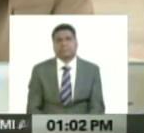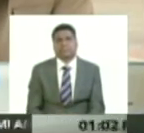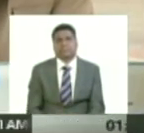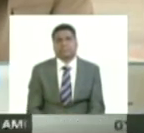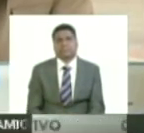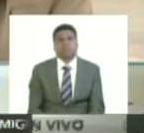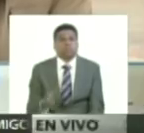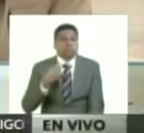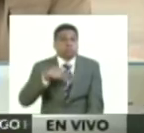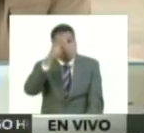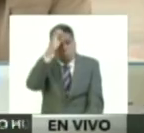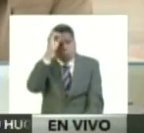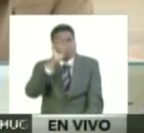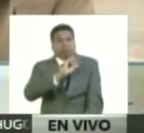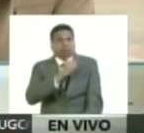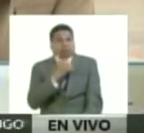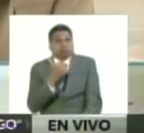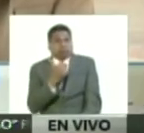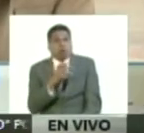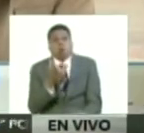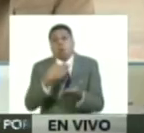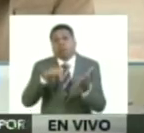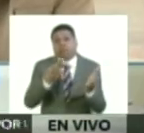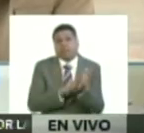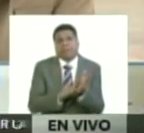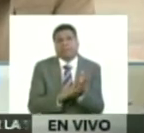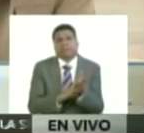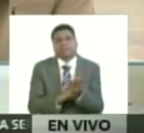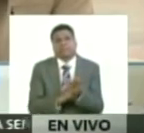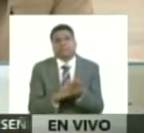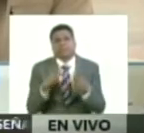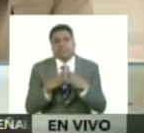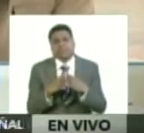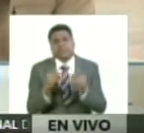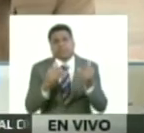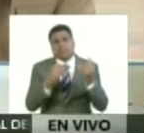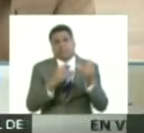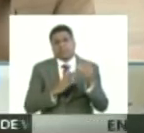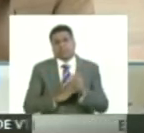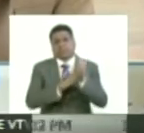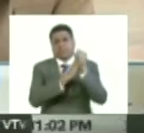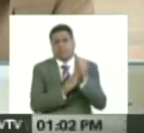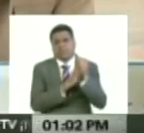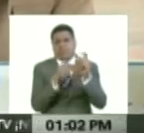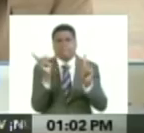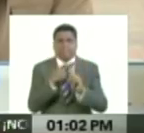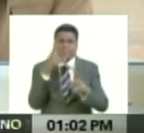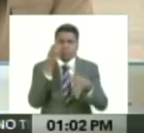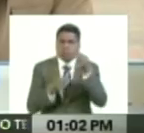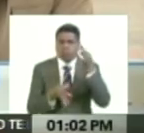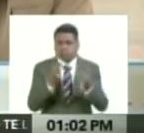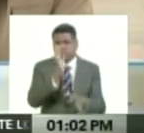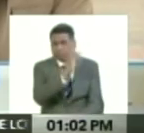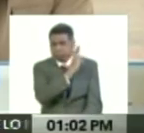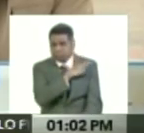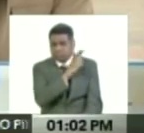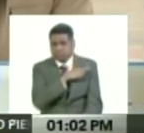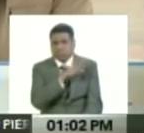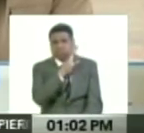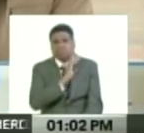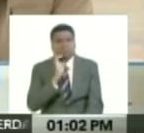No sé si es que Juan Carlos Caldera reincidió o recayó, porque todavía sigue siendo un dirigente de Primera Justicia, a pesar de que Capriles dijo que